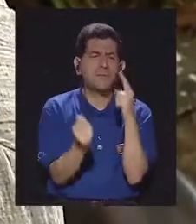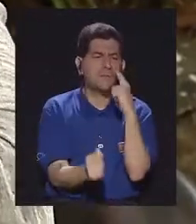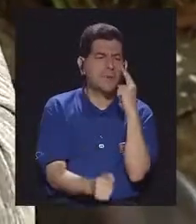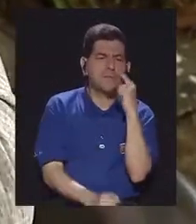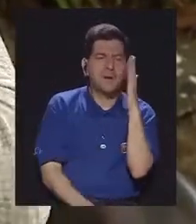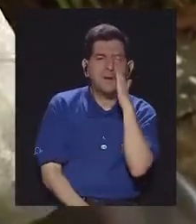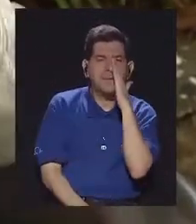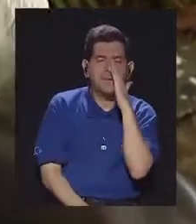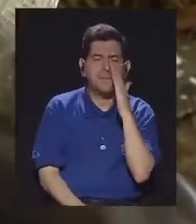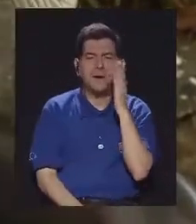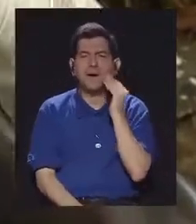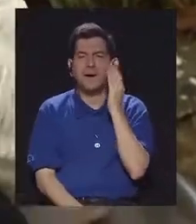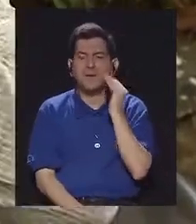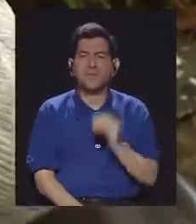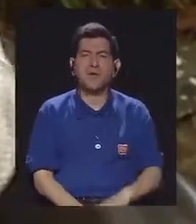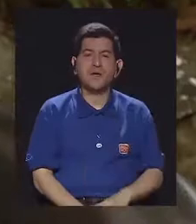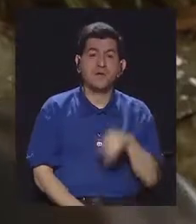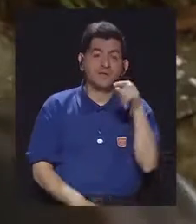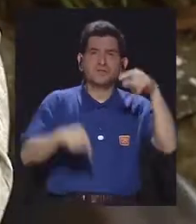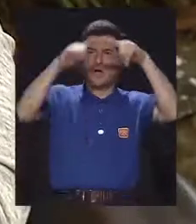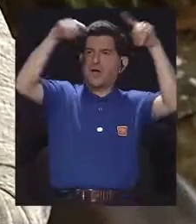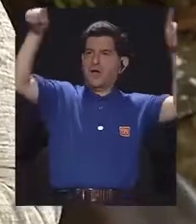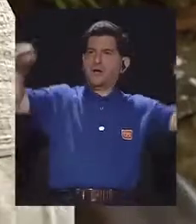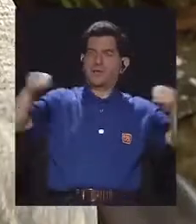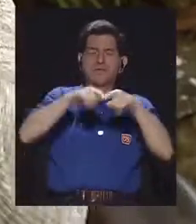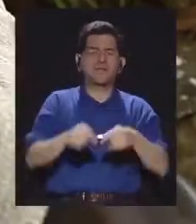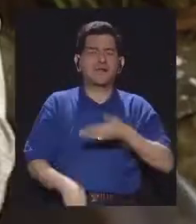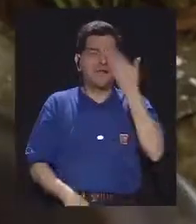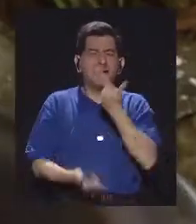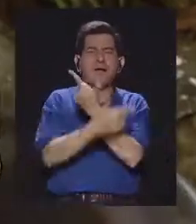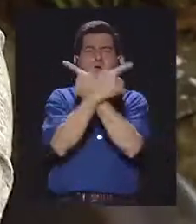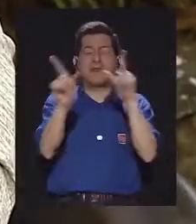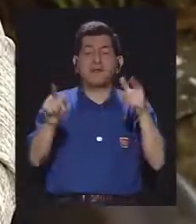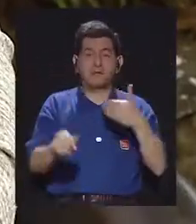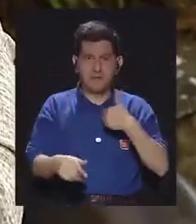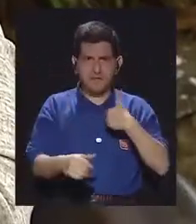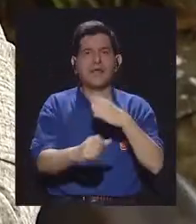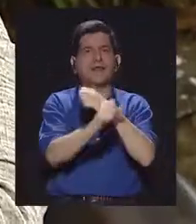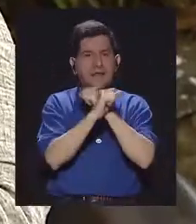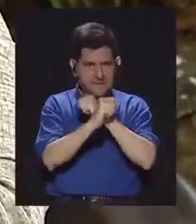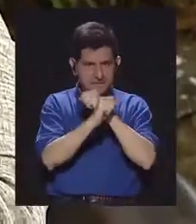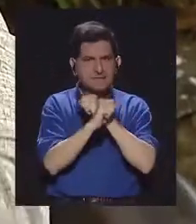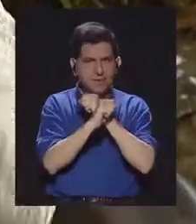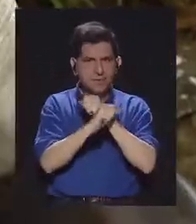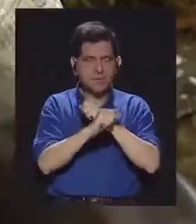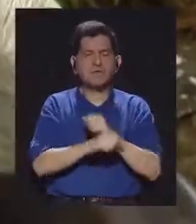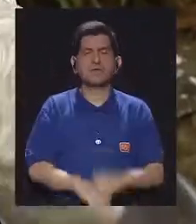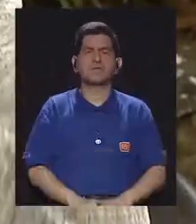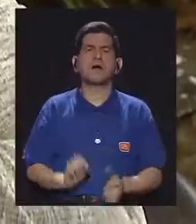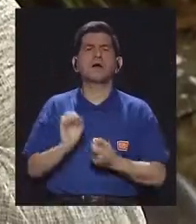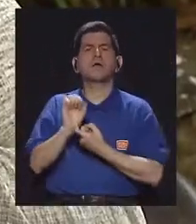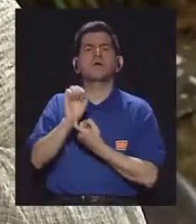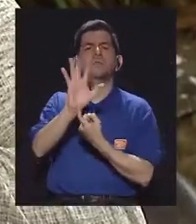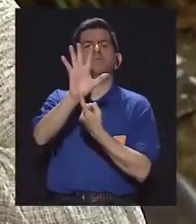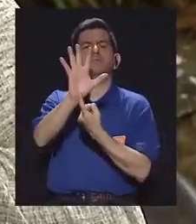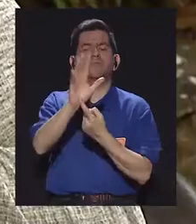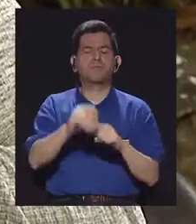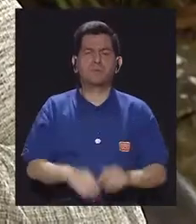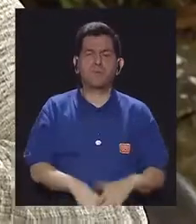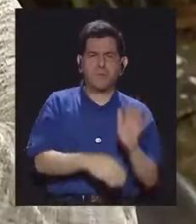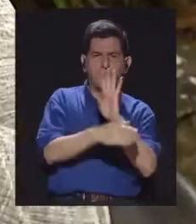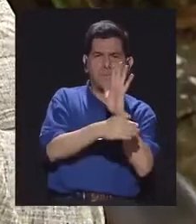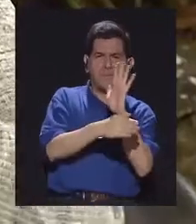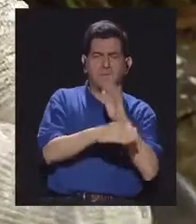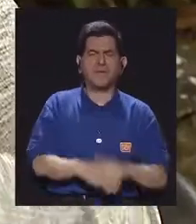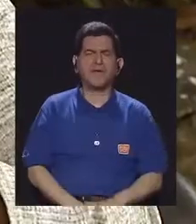con papá, mamá, abuelos, y una pantalla al aire libre, donde les ofrecemos seguridad, porque va a haber seguridad también, y uh-huh. proyectarles una película,